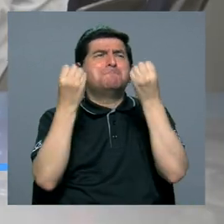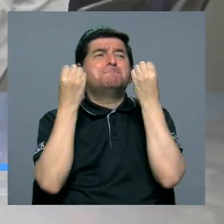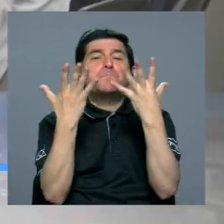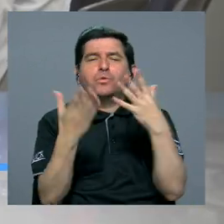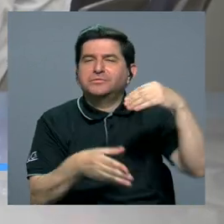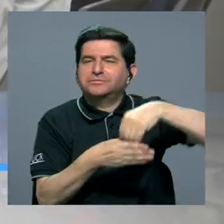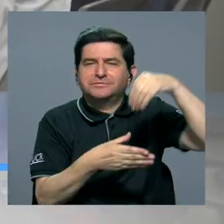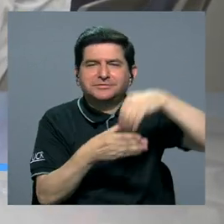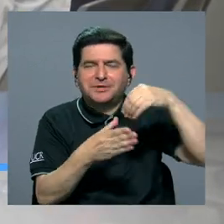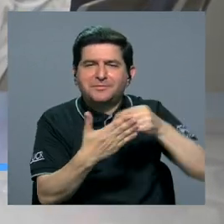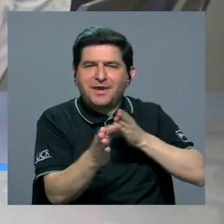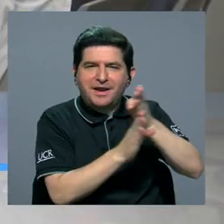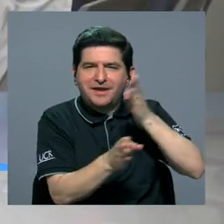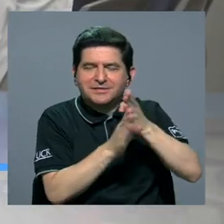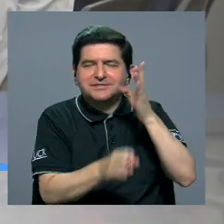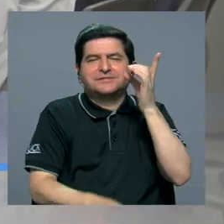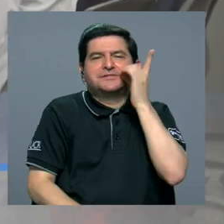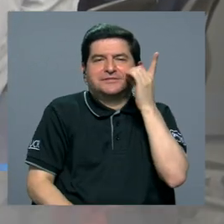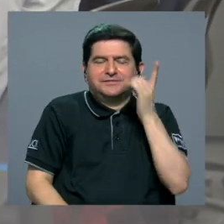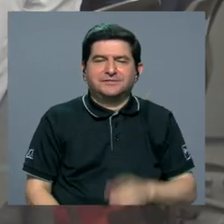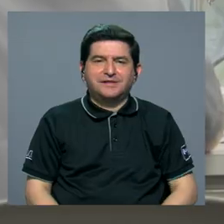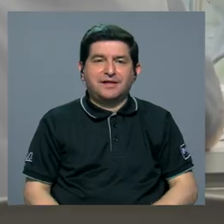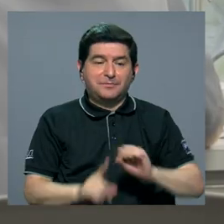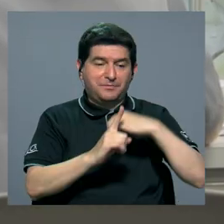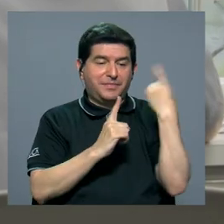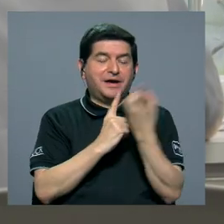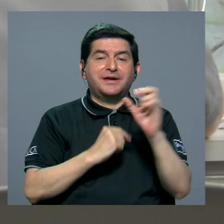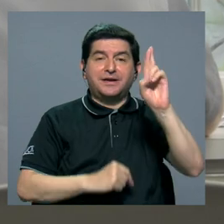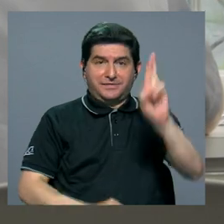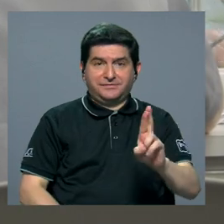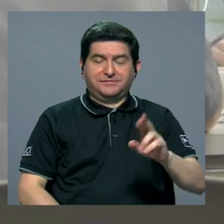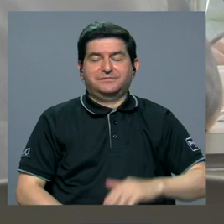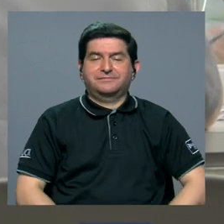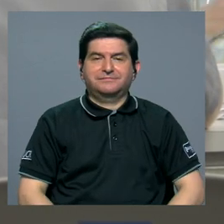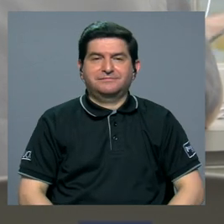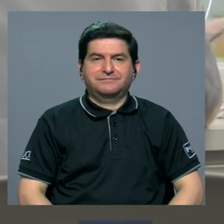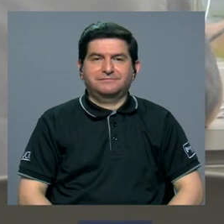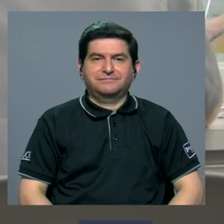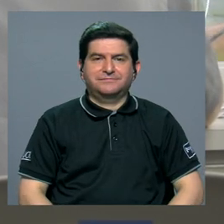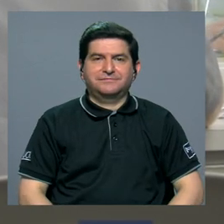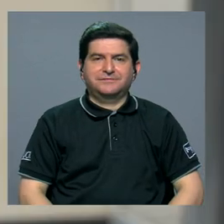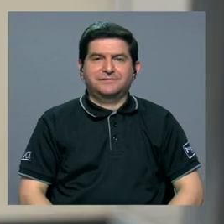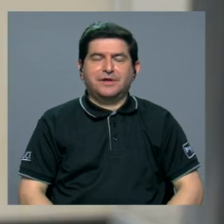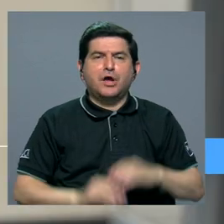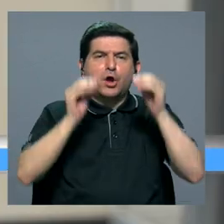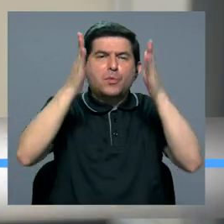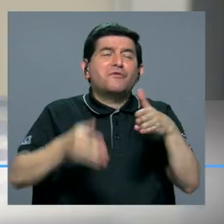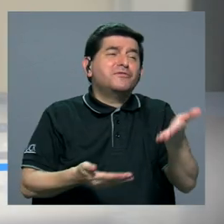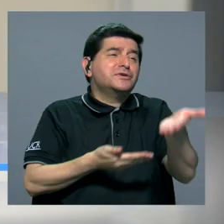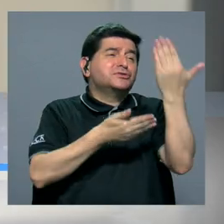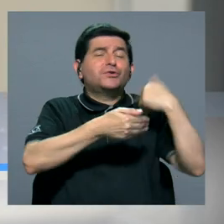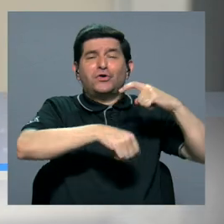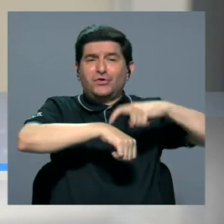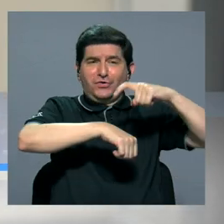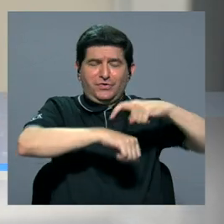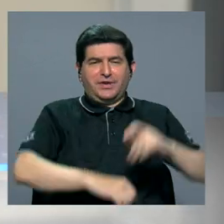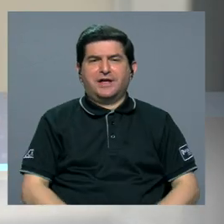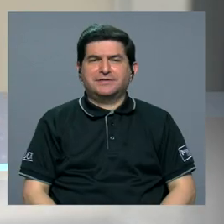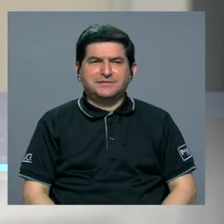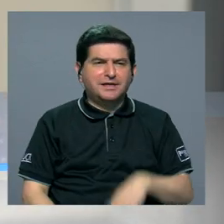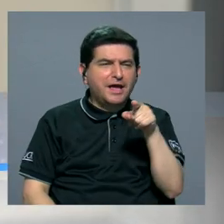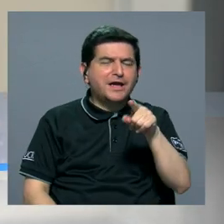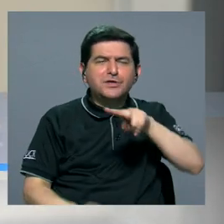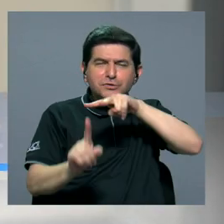sido muchos los aportes de la carrera de odontología a la sociedad costarricense. Los maestros de aquel entonces que